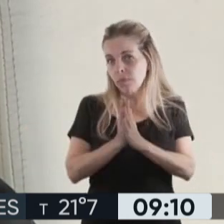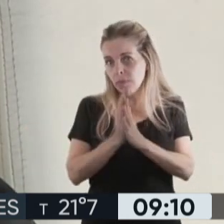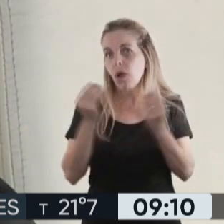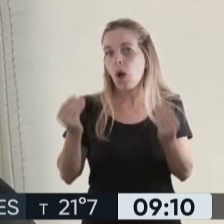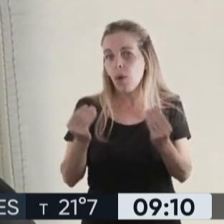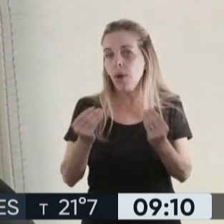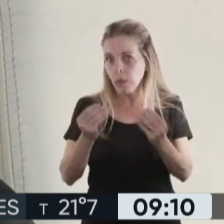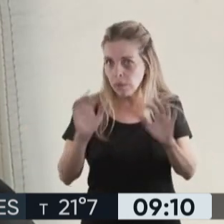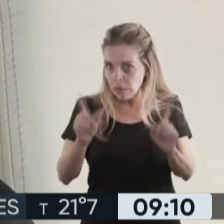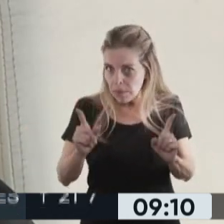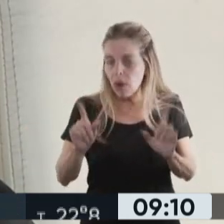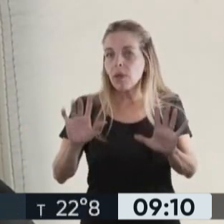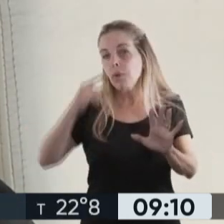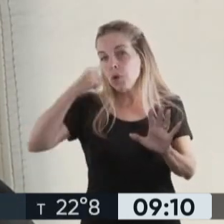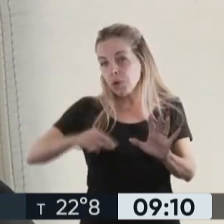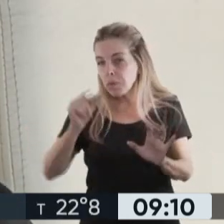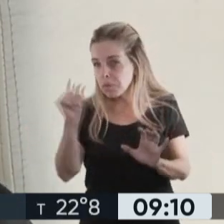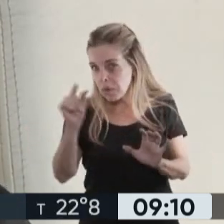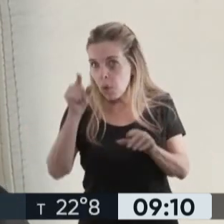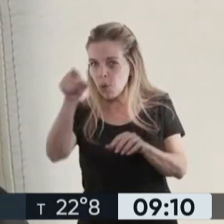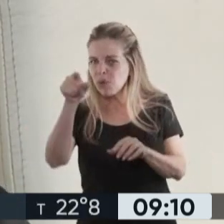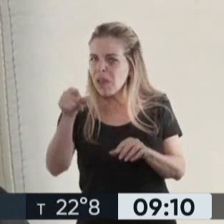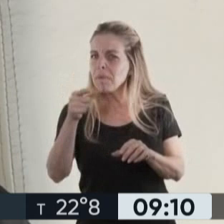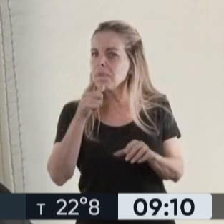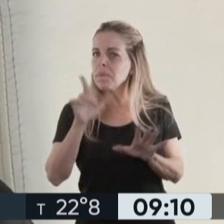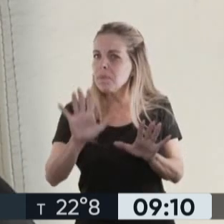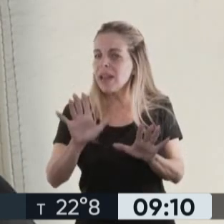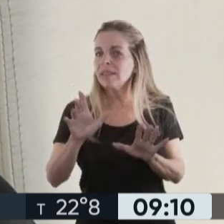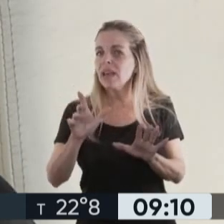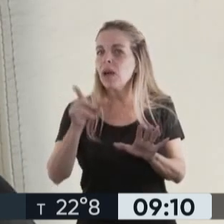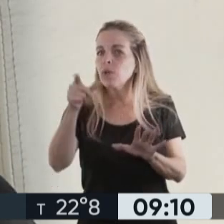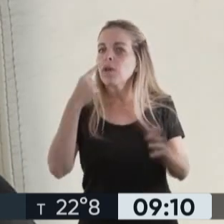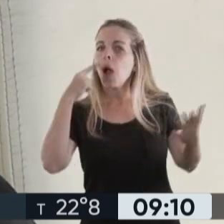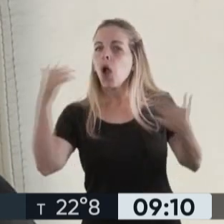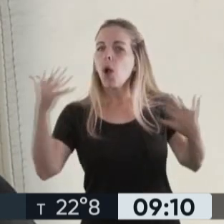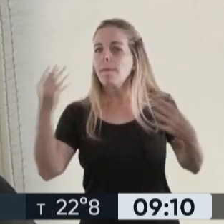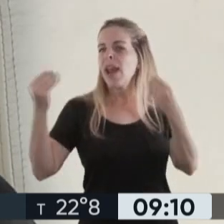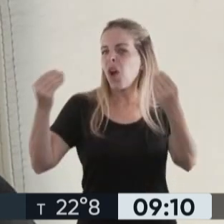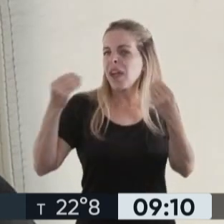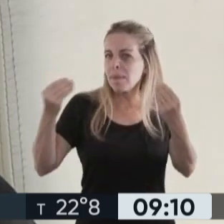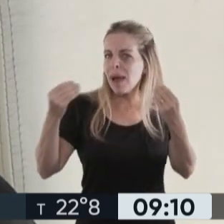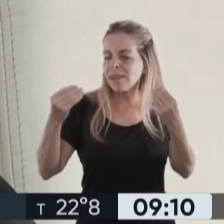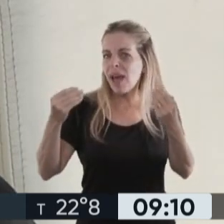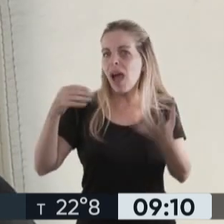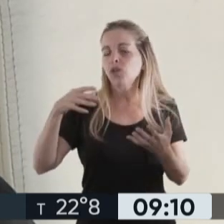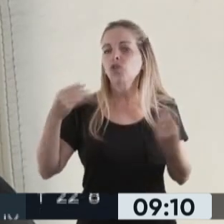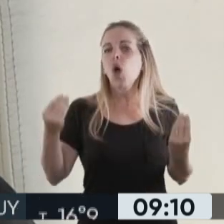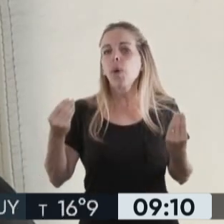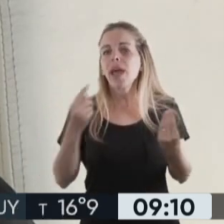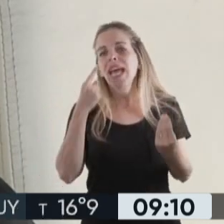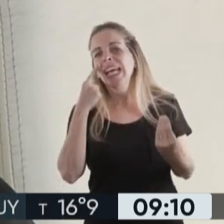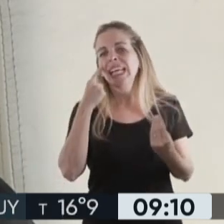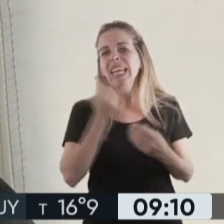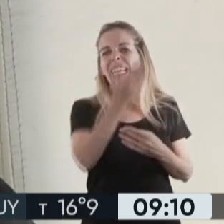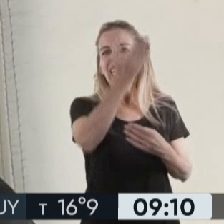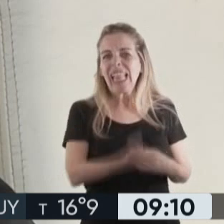por último, permítame un breve comentario. Usted acaba de comparar, pues me pareció escuchar mal por ahí, el impacto de la reelección de intendentes con